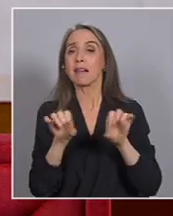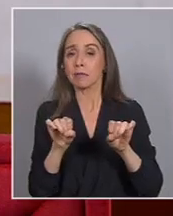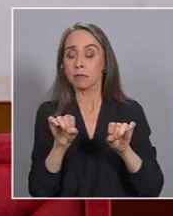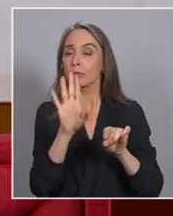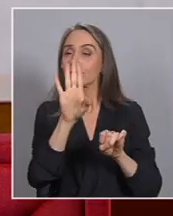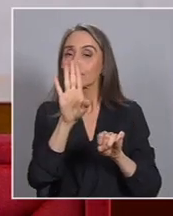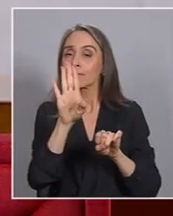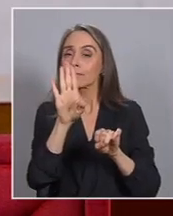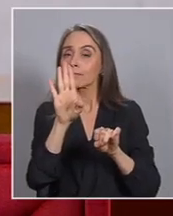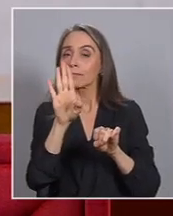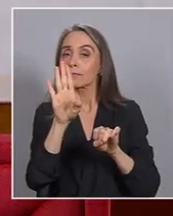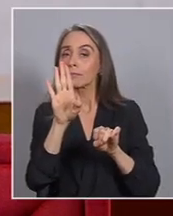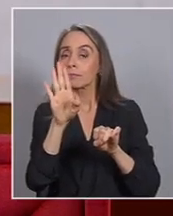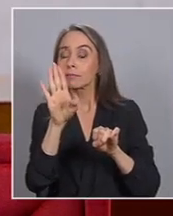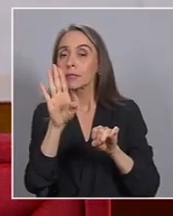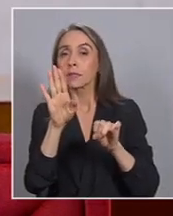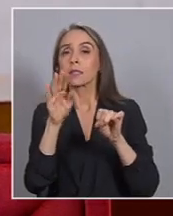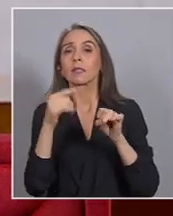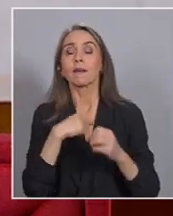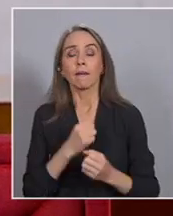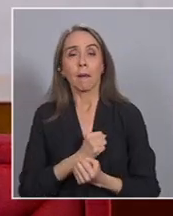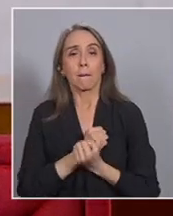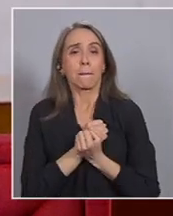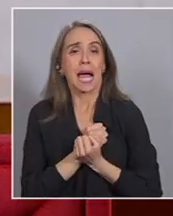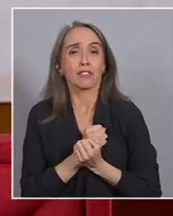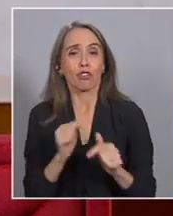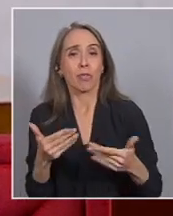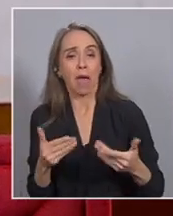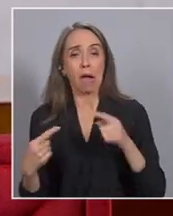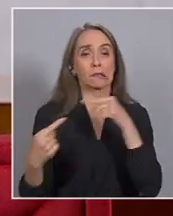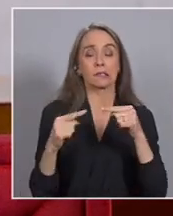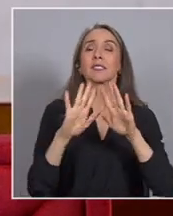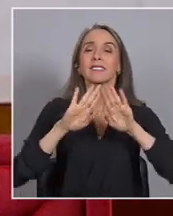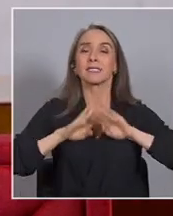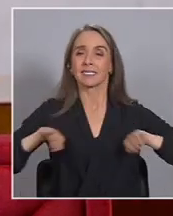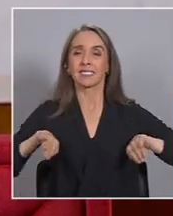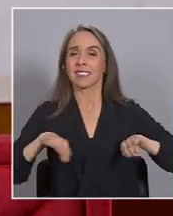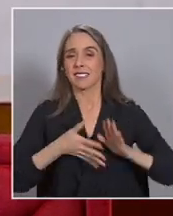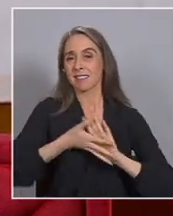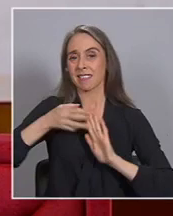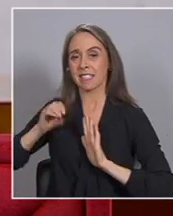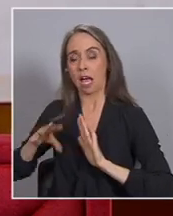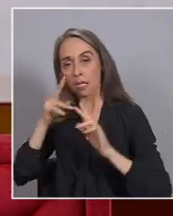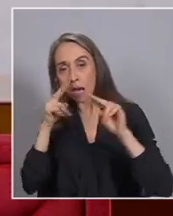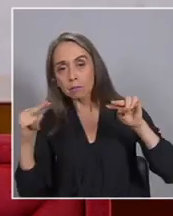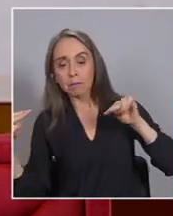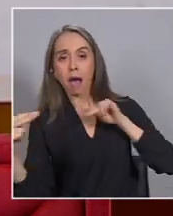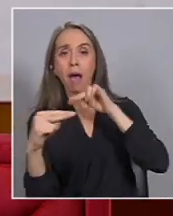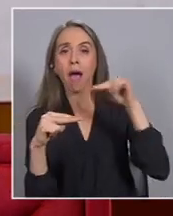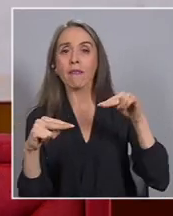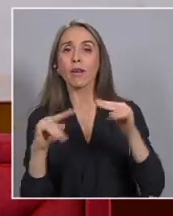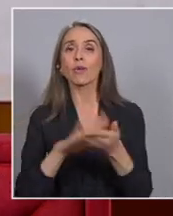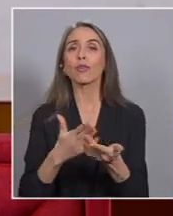evaluemos, desprovistos de las pasiones contingentes, el escenario actual.